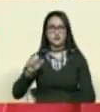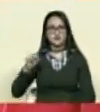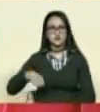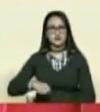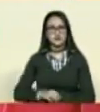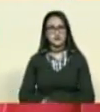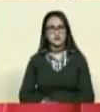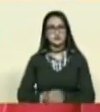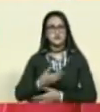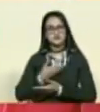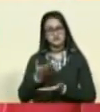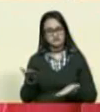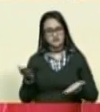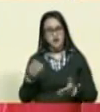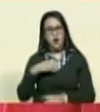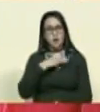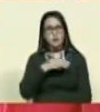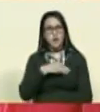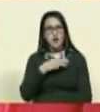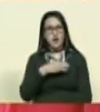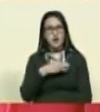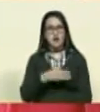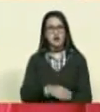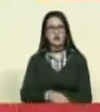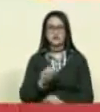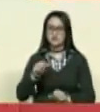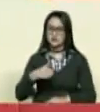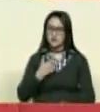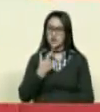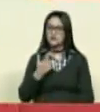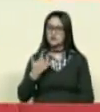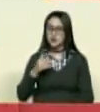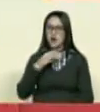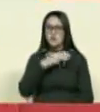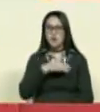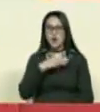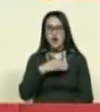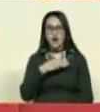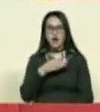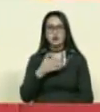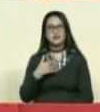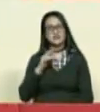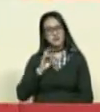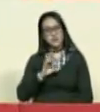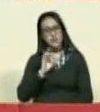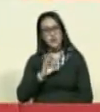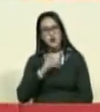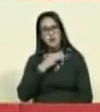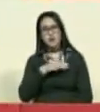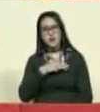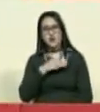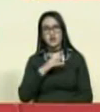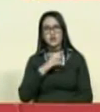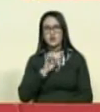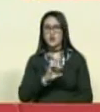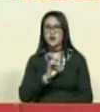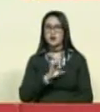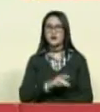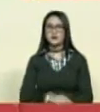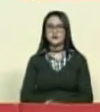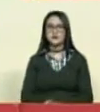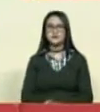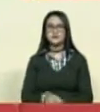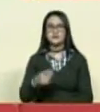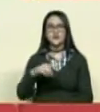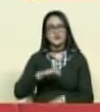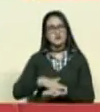Y lo he dado con moral. Sí, puedo decir, tengo moral, pero también me duele esa moral. General Pérez Arcay, me duele. ¿Y usted